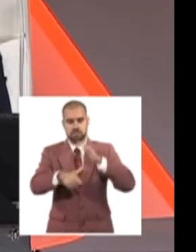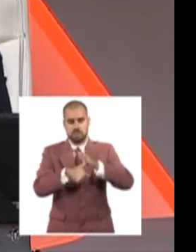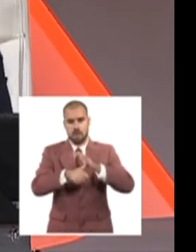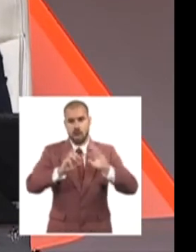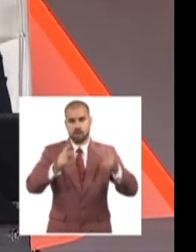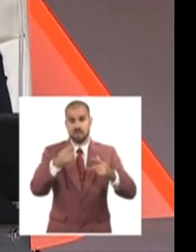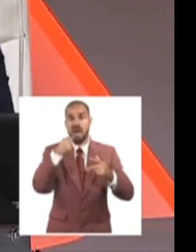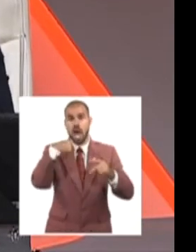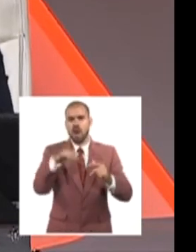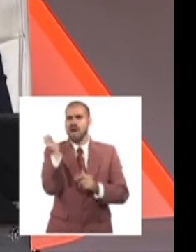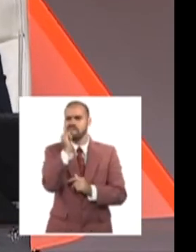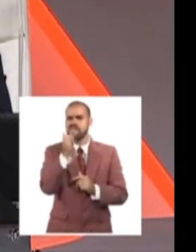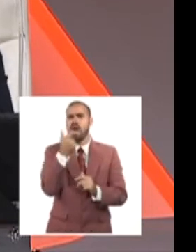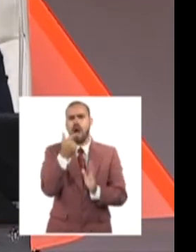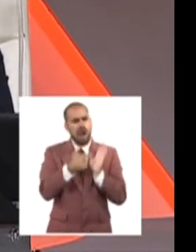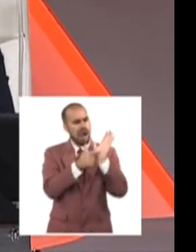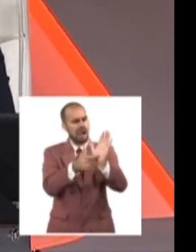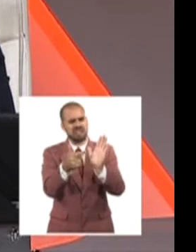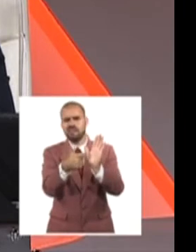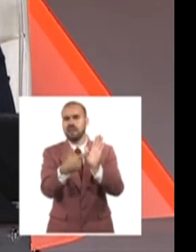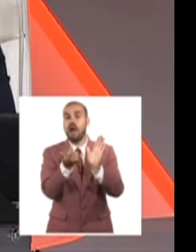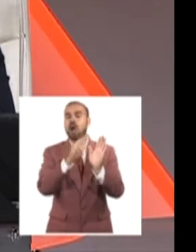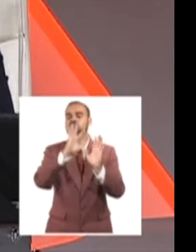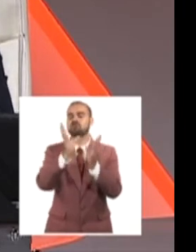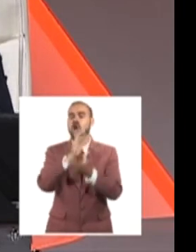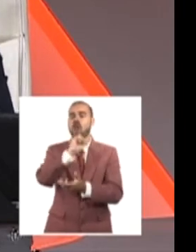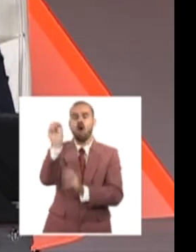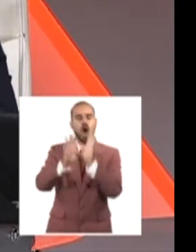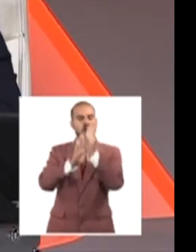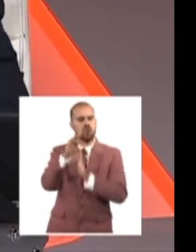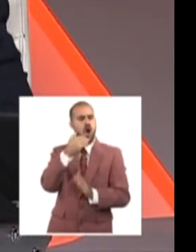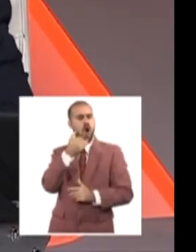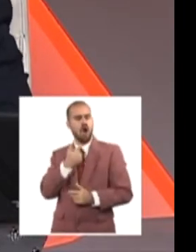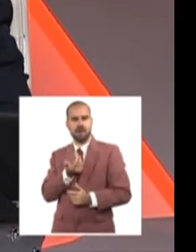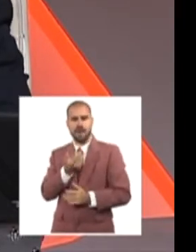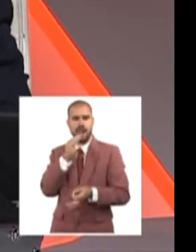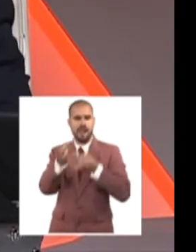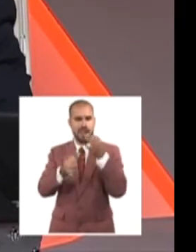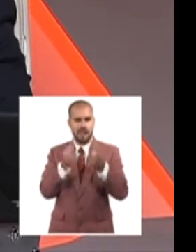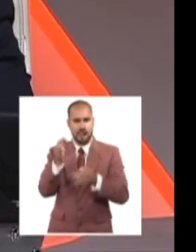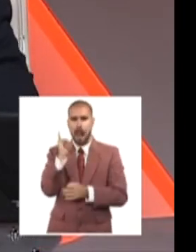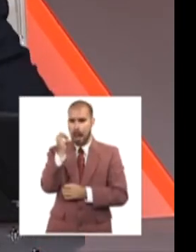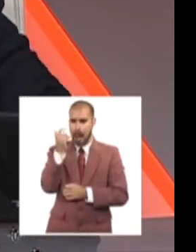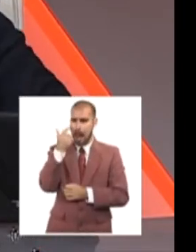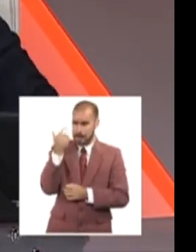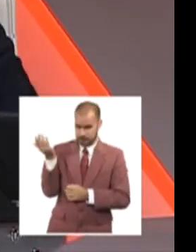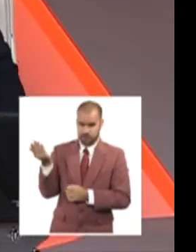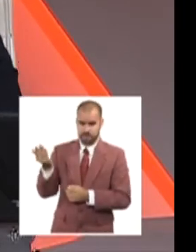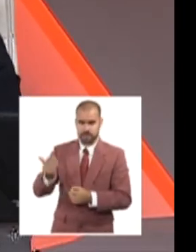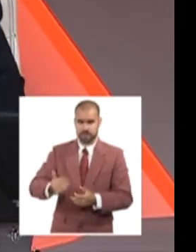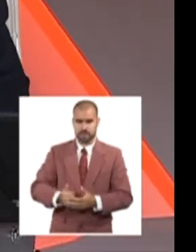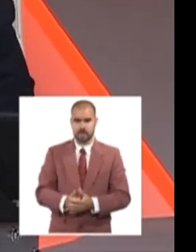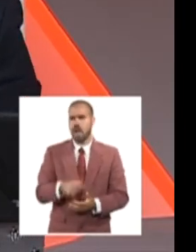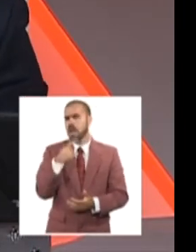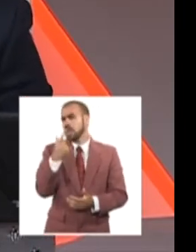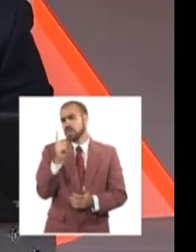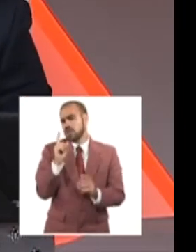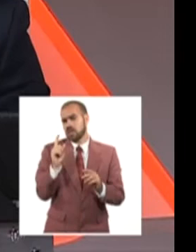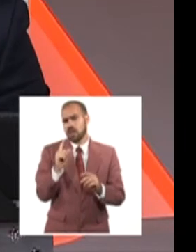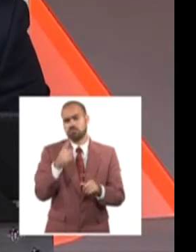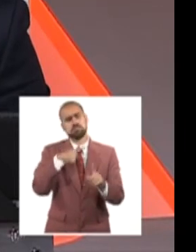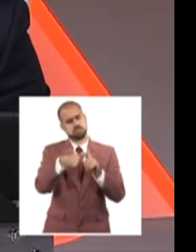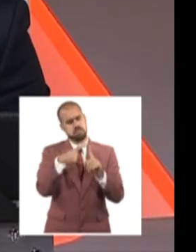sus logros no es un logro vamos a escuchar ha sido bueno haber derrotado dice el o enfrentado de forma positiva